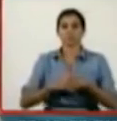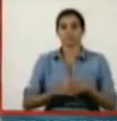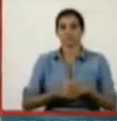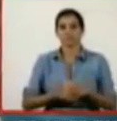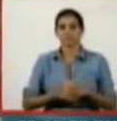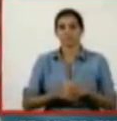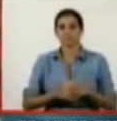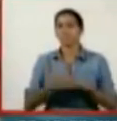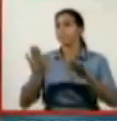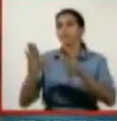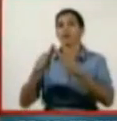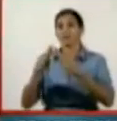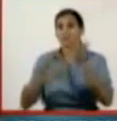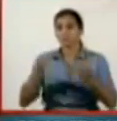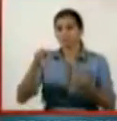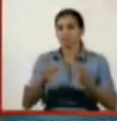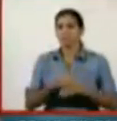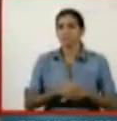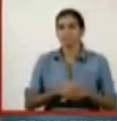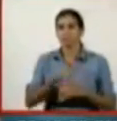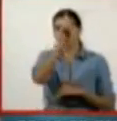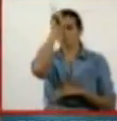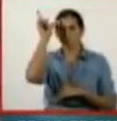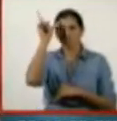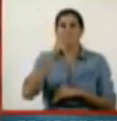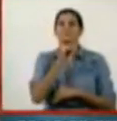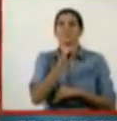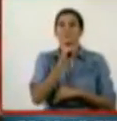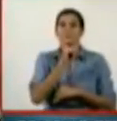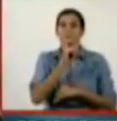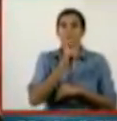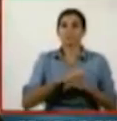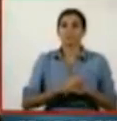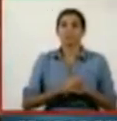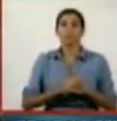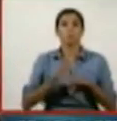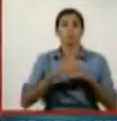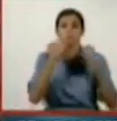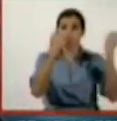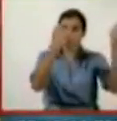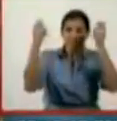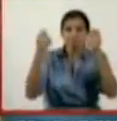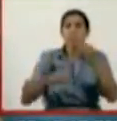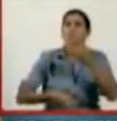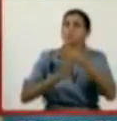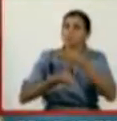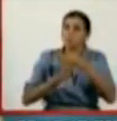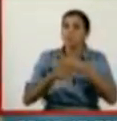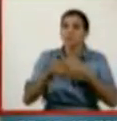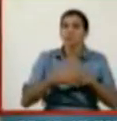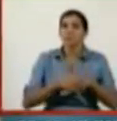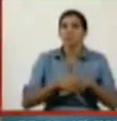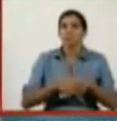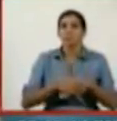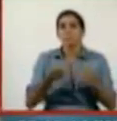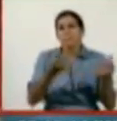Justicia ahora la situación para López luce complicada primero porque las manifestaciones violentas siguen estancadas y solo